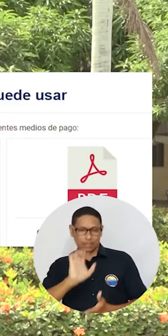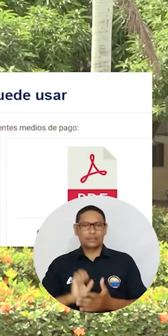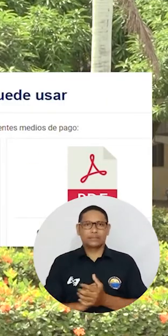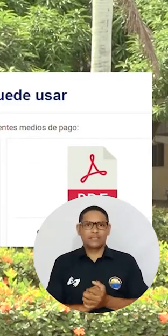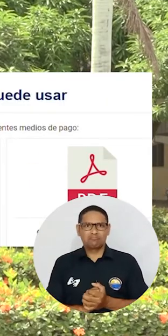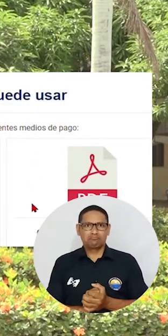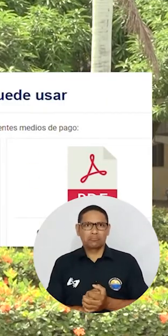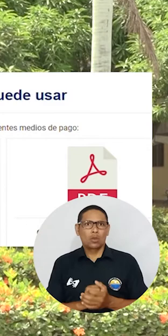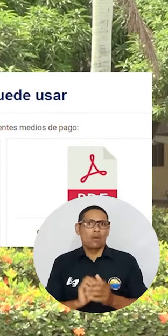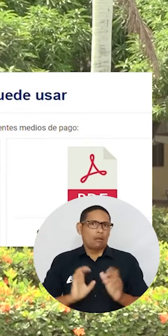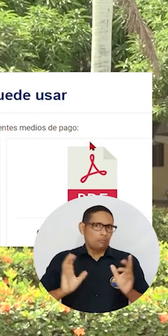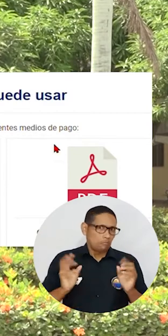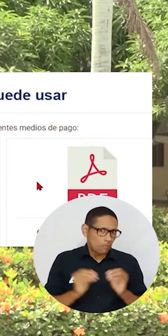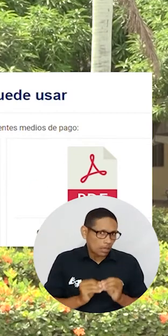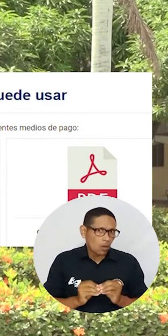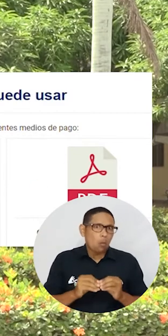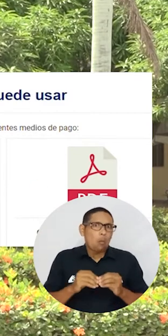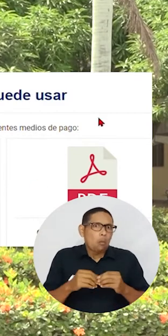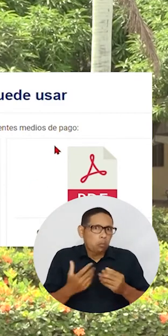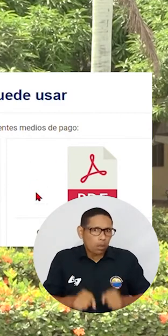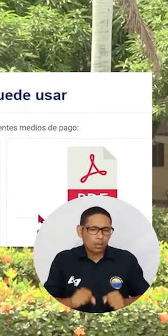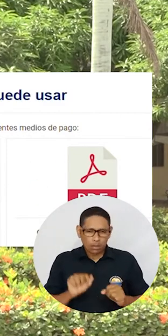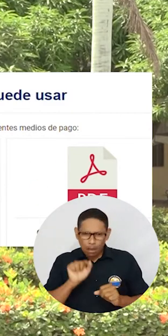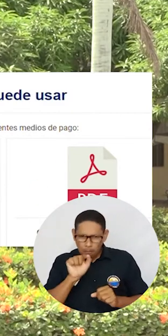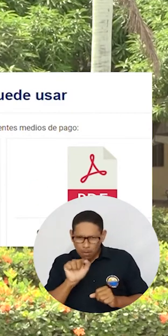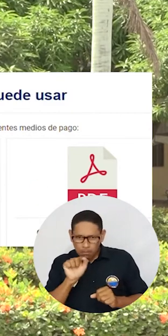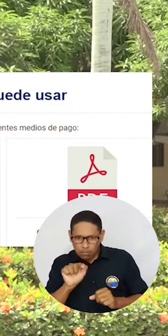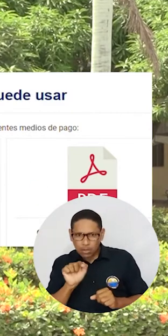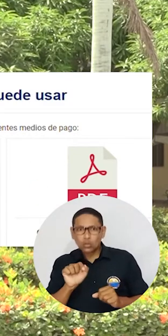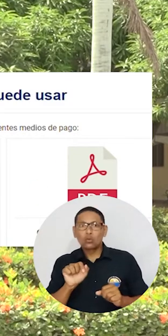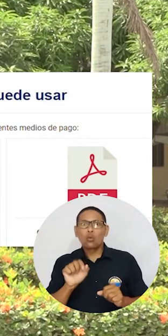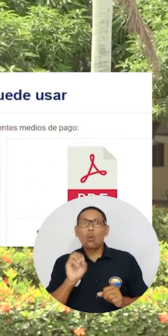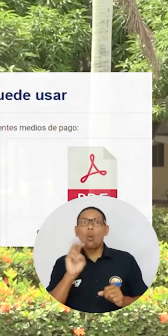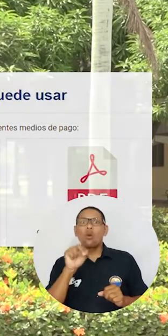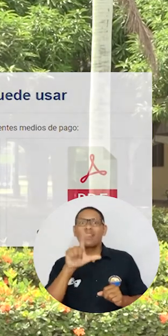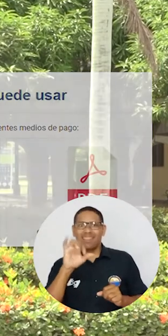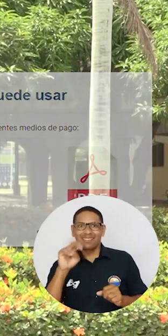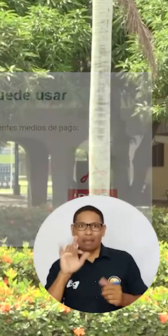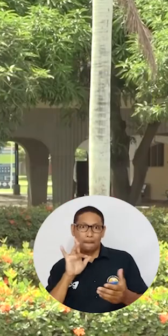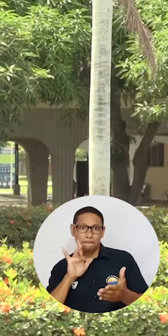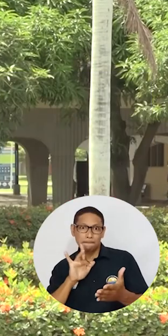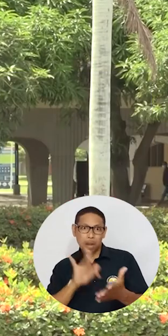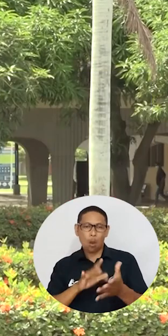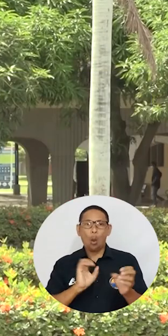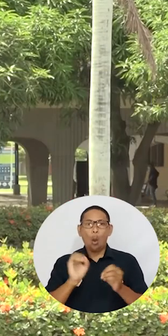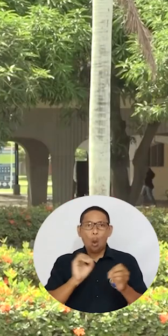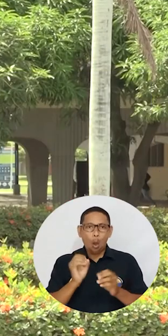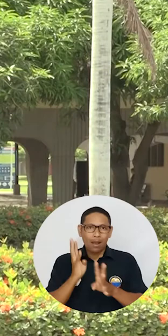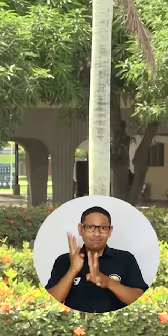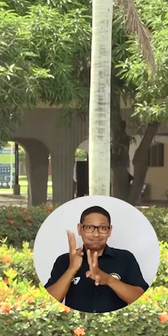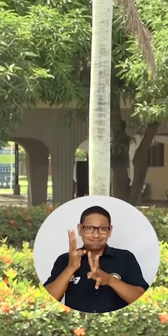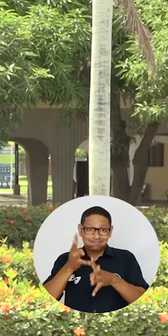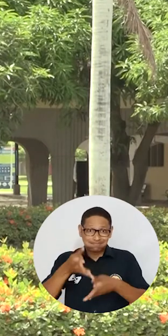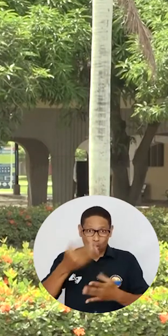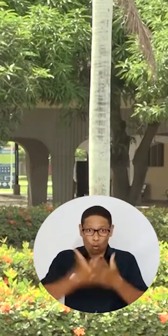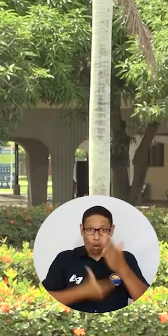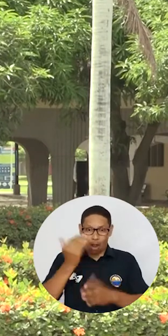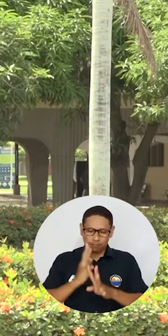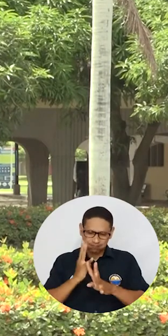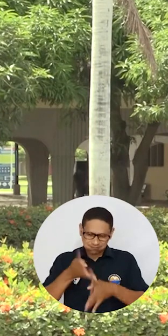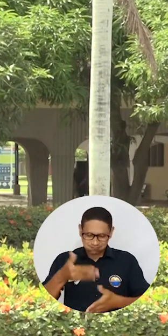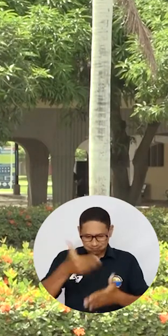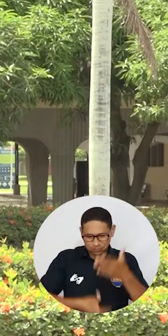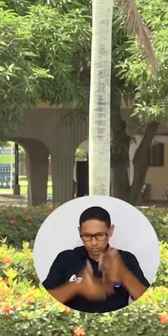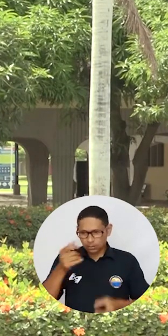vez termine de diligenciar el formulario de inscripción y escoger la opción de pagar en línea o descargar el volante de pago con el cual